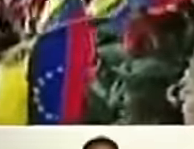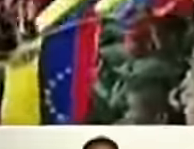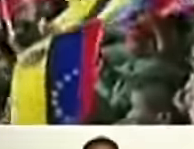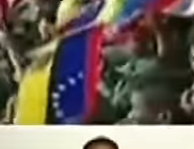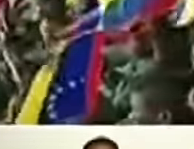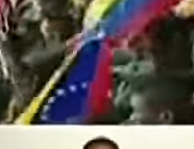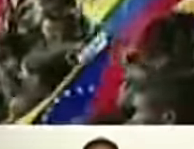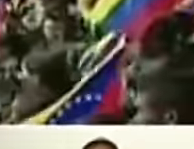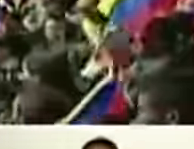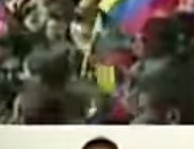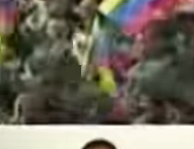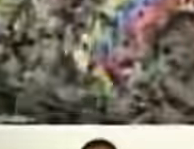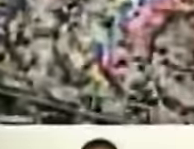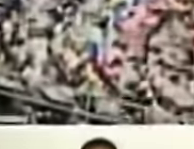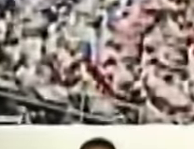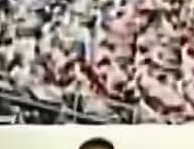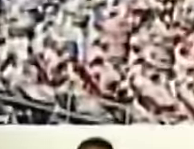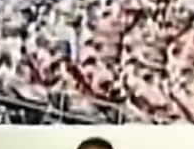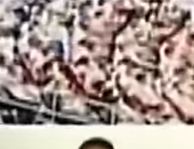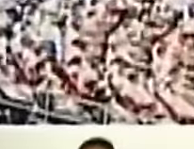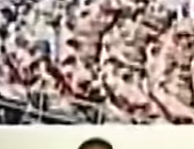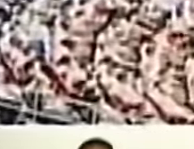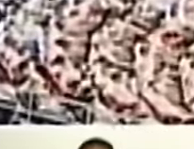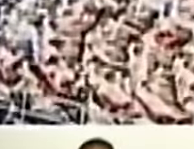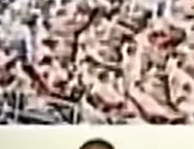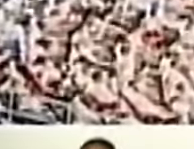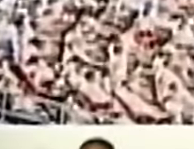Y es lo que hemos hecho.